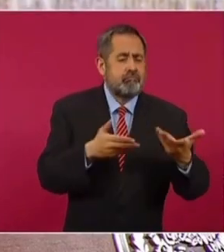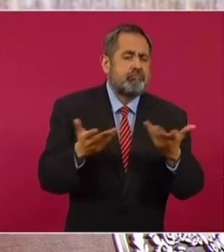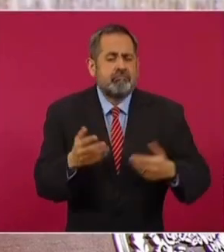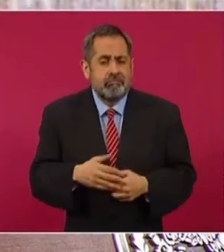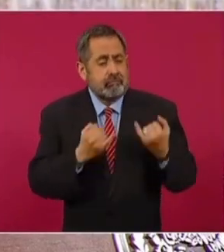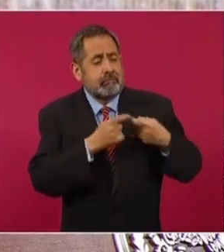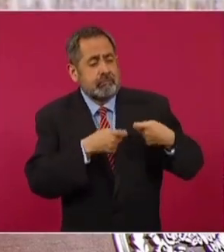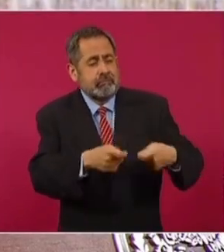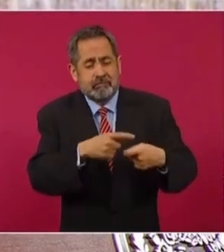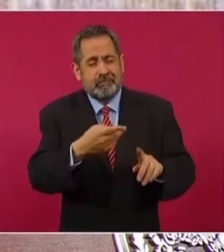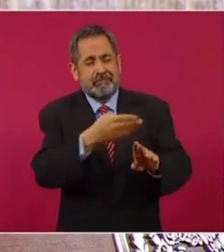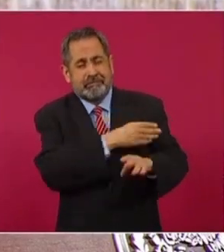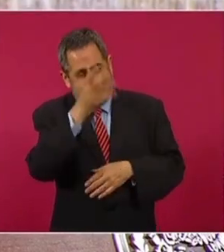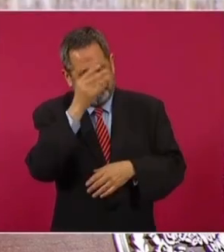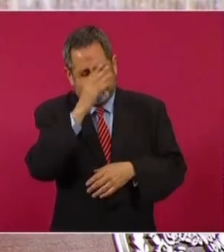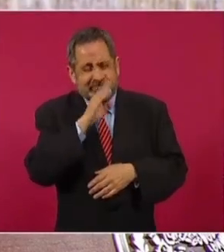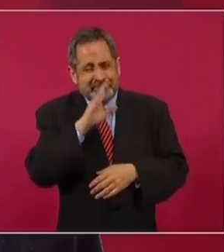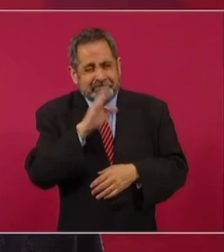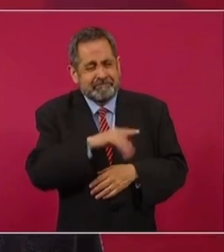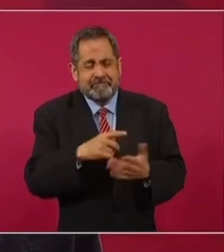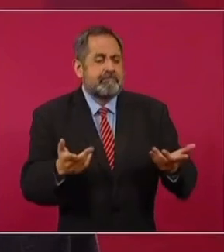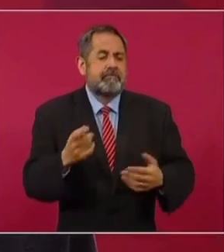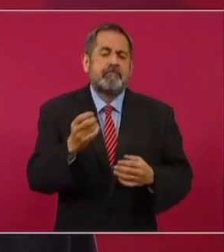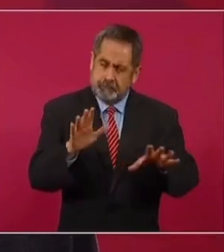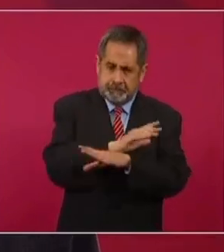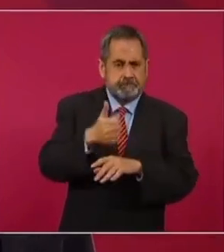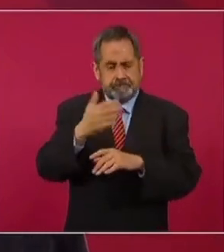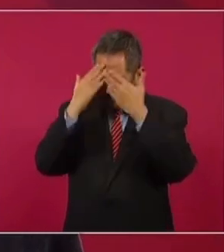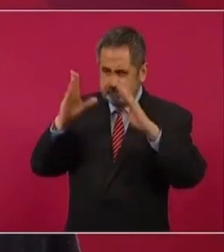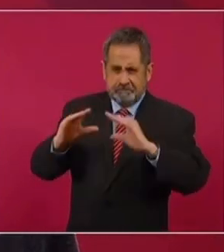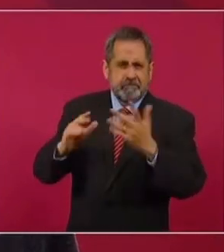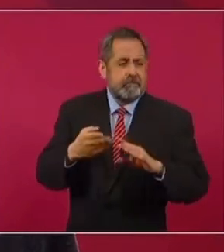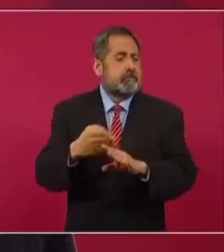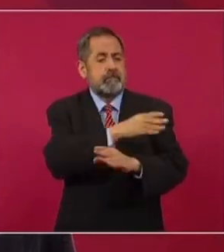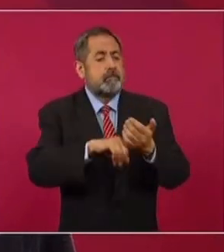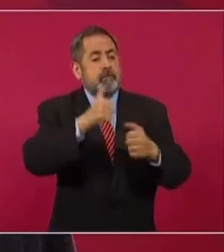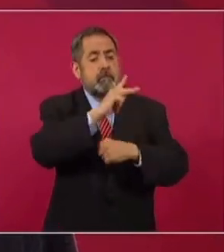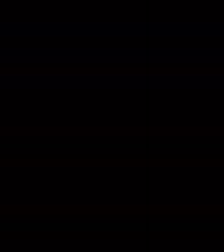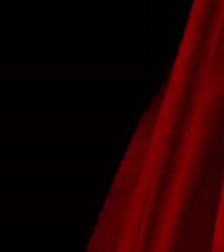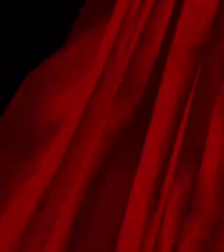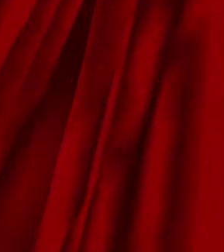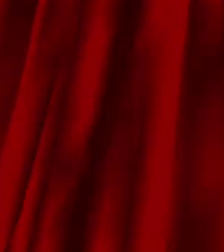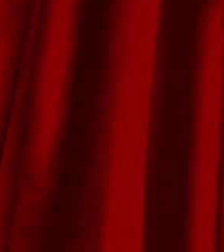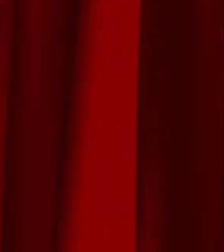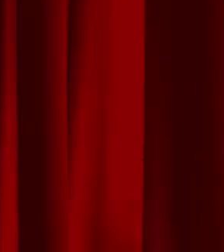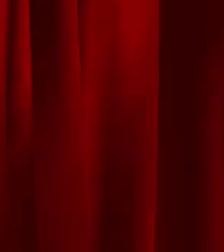con las fórmulas aprendidas o recetadas desde el extranjero?